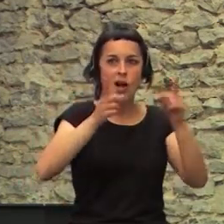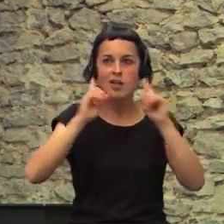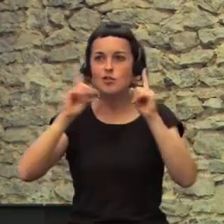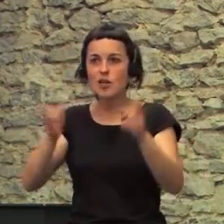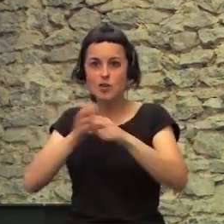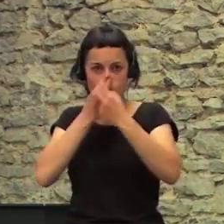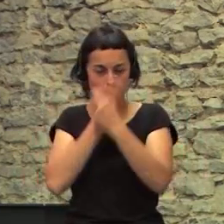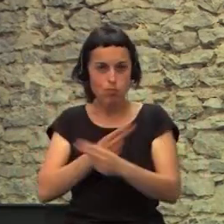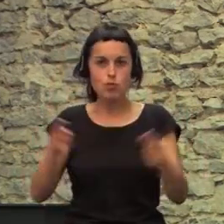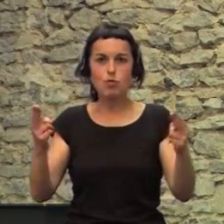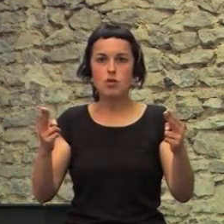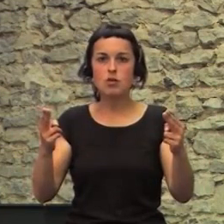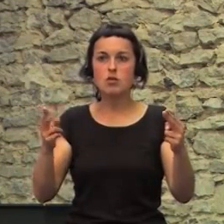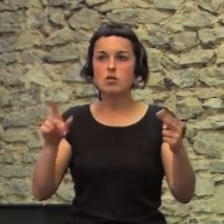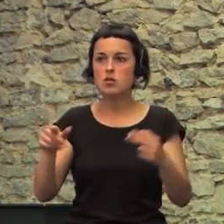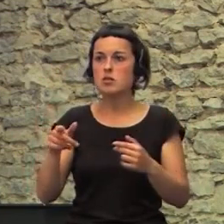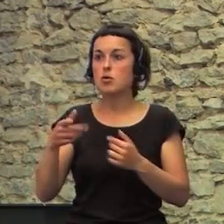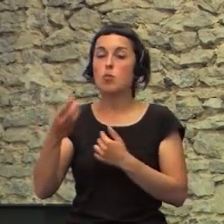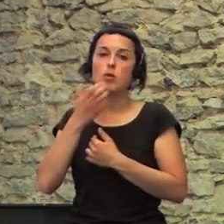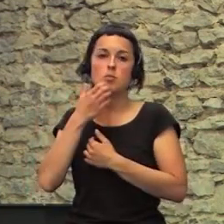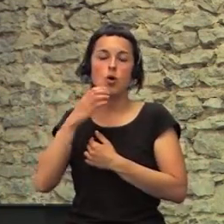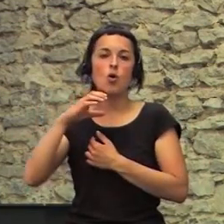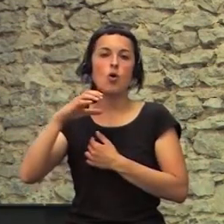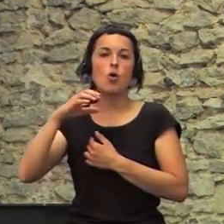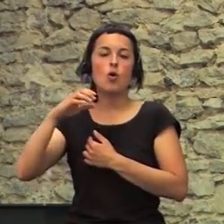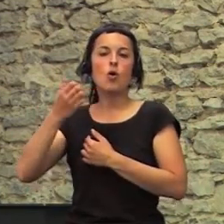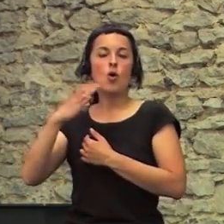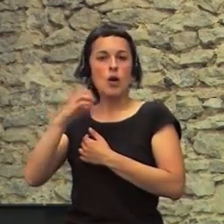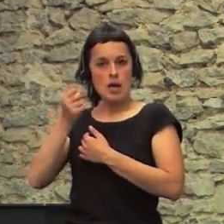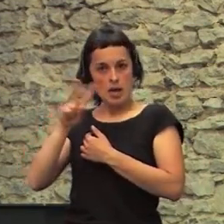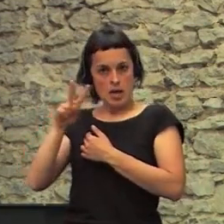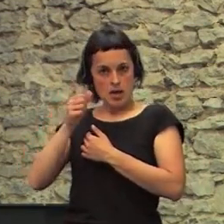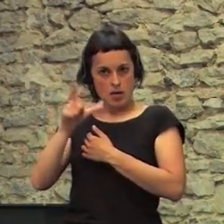de sucesos ocurridos, como contaba Mauro Cabral, que es